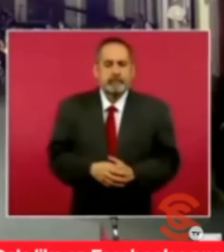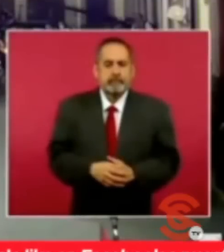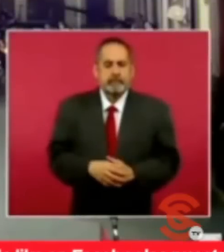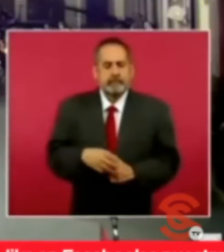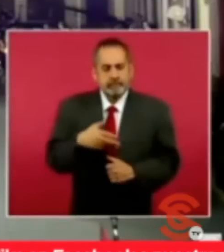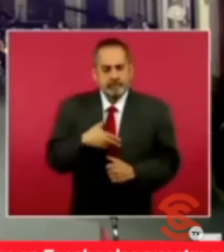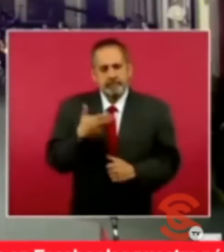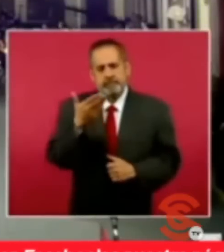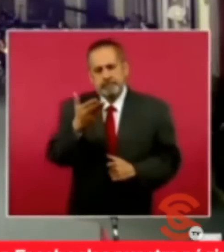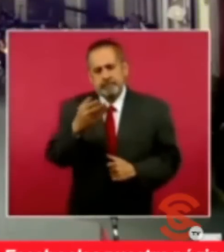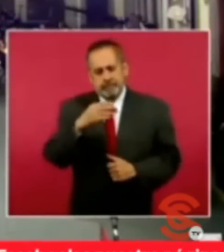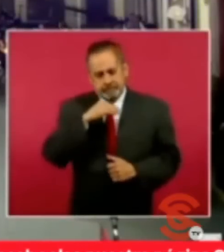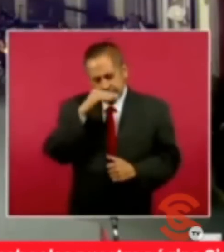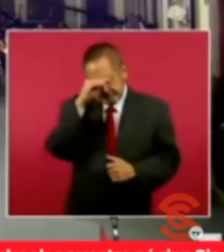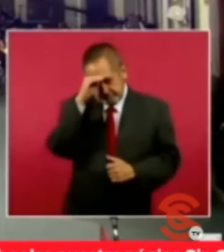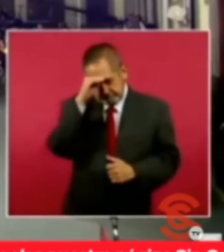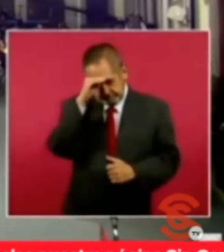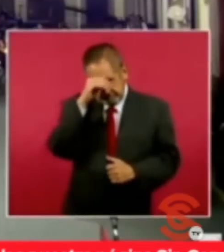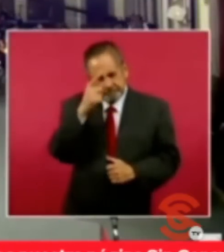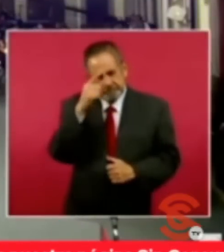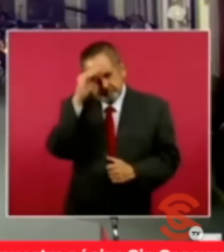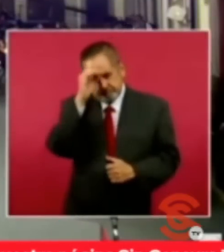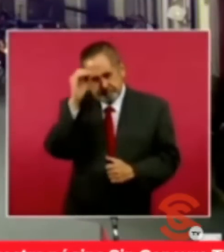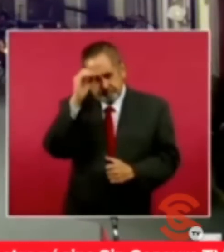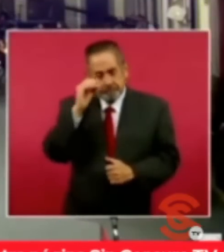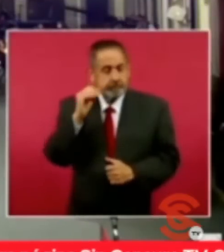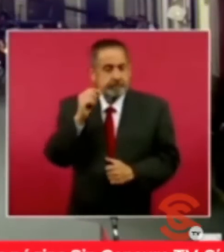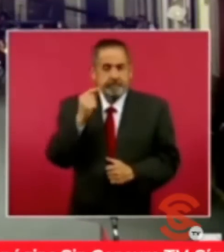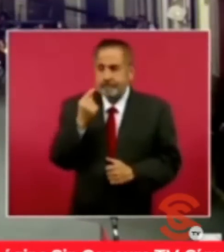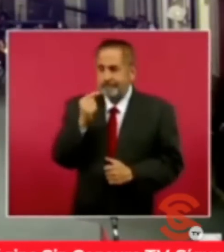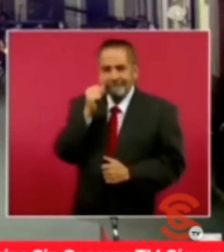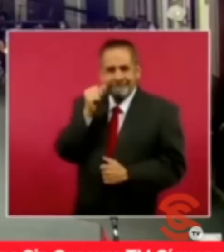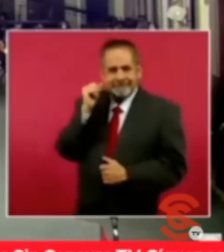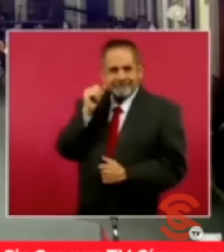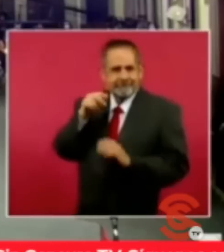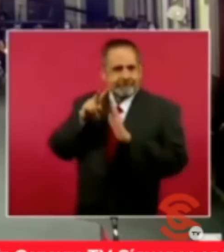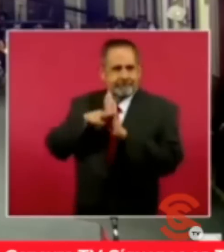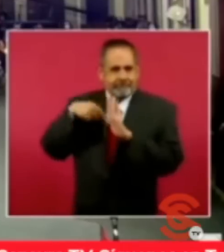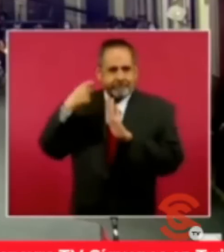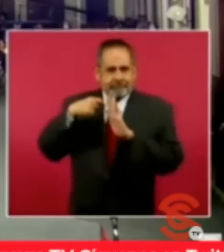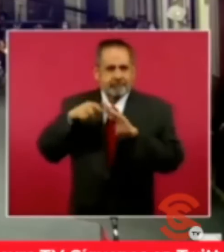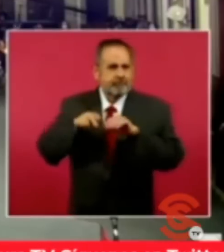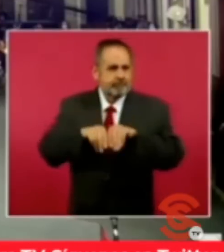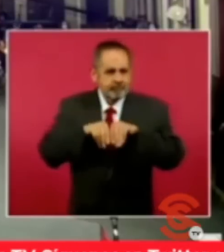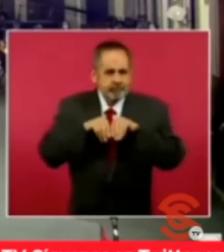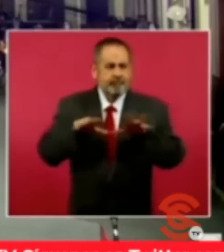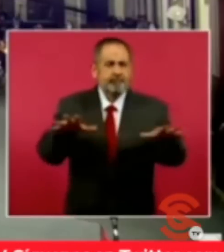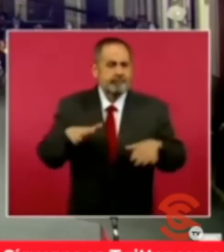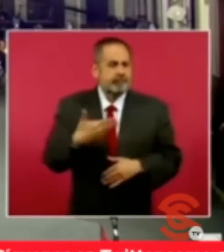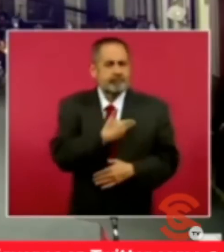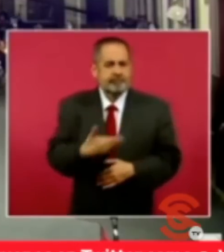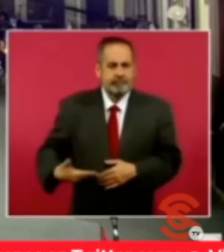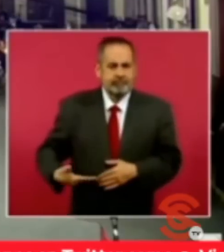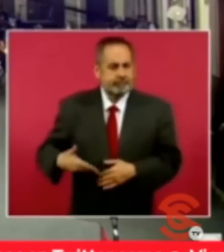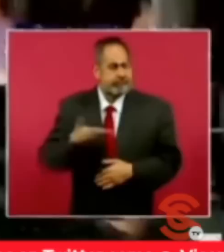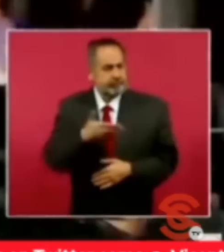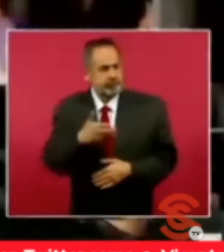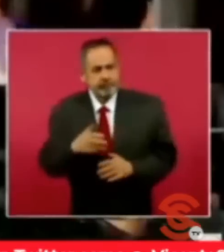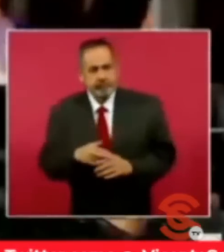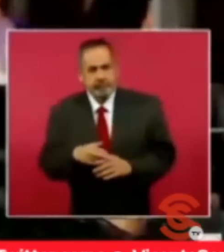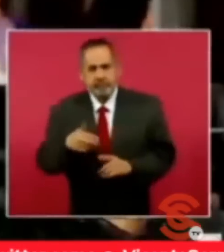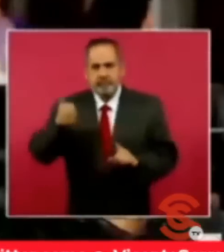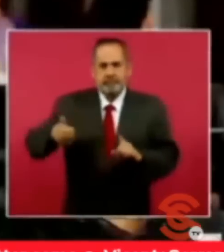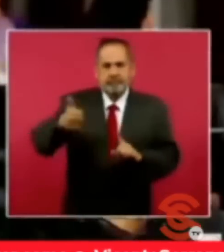Le pediría una reflexión, ya que vimos al presidente aparecer en este video muy, pues, que cada